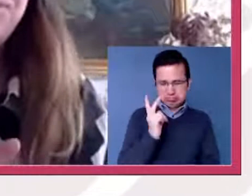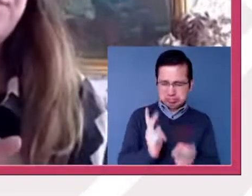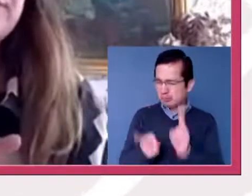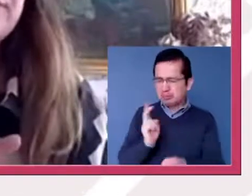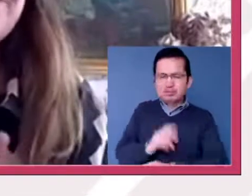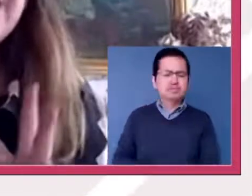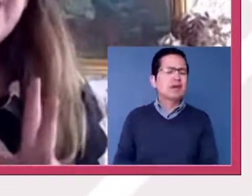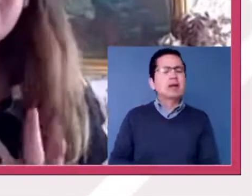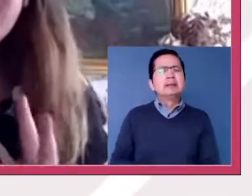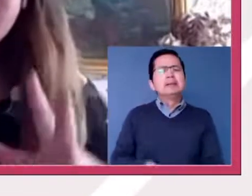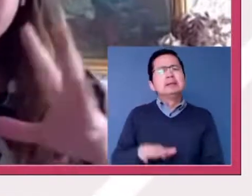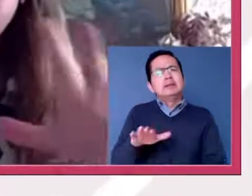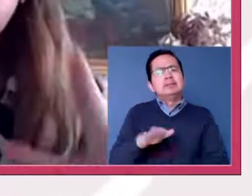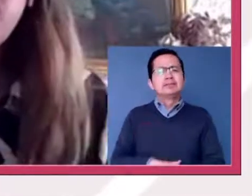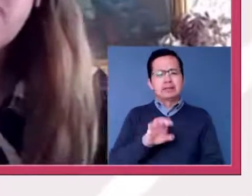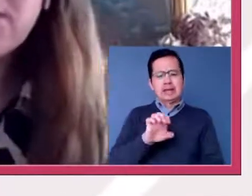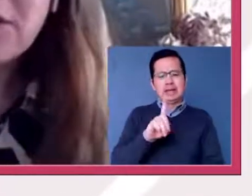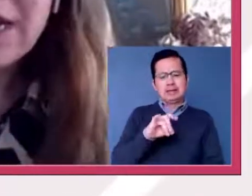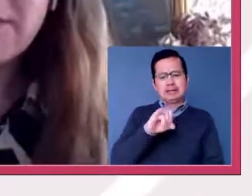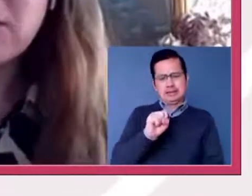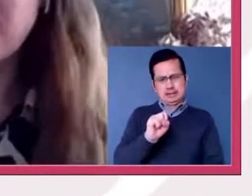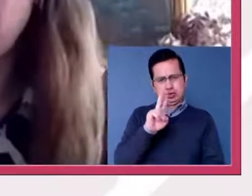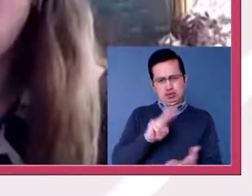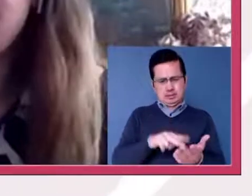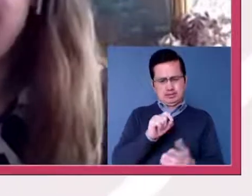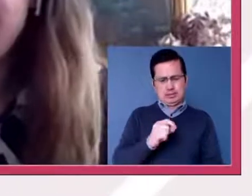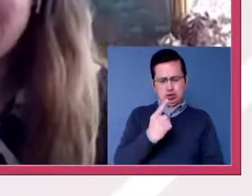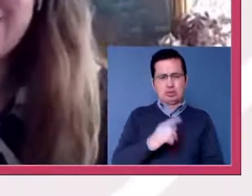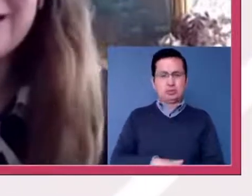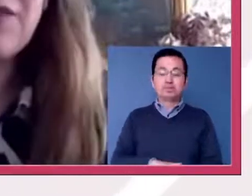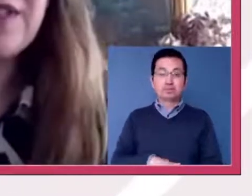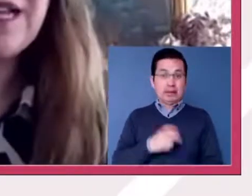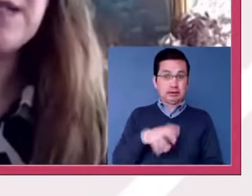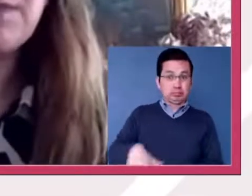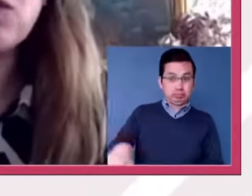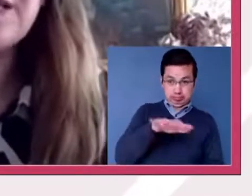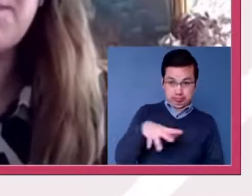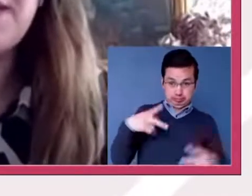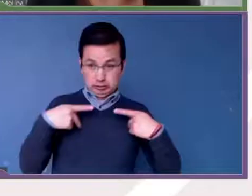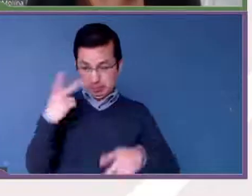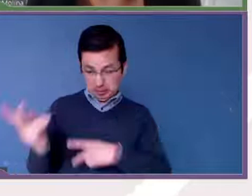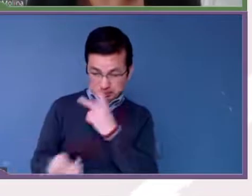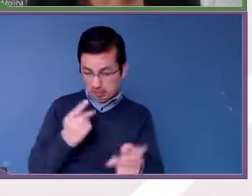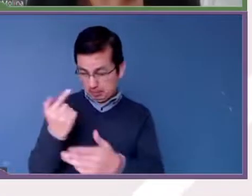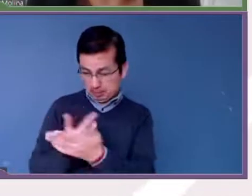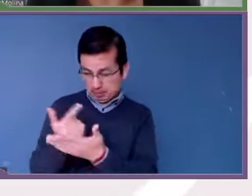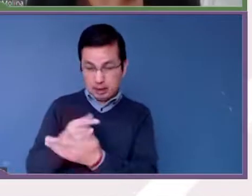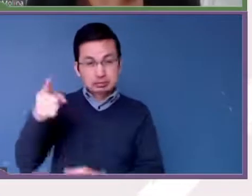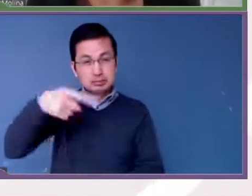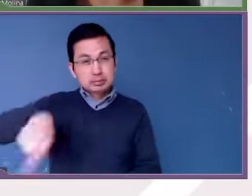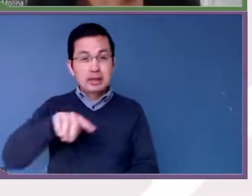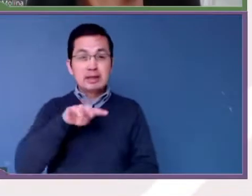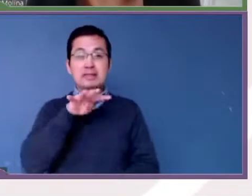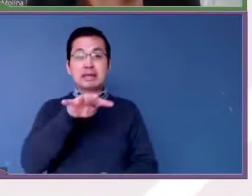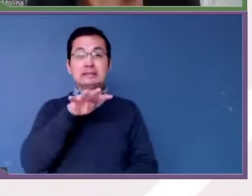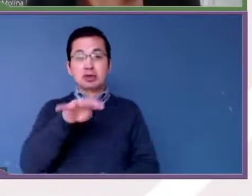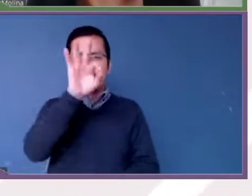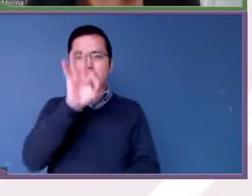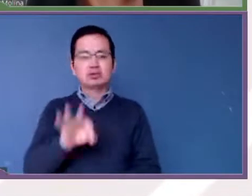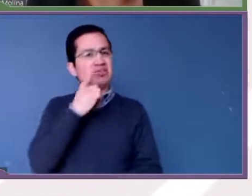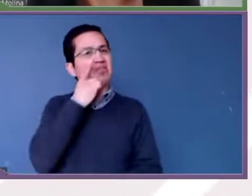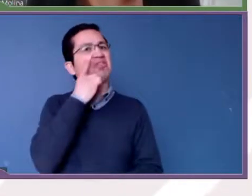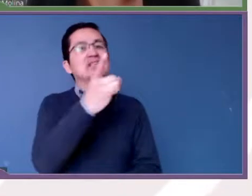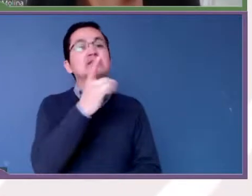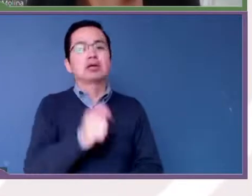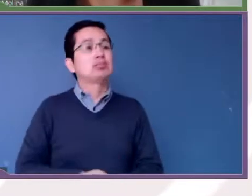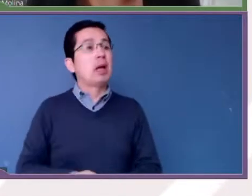2021, casi el 19% de las personas encuestadas identifica a las personas de piel morena como el grupo más discriminado,